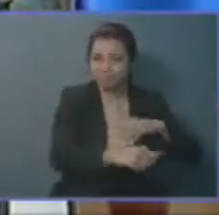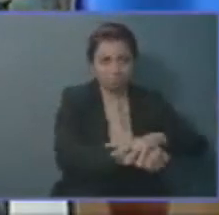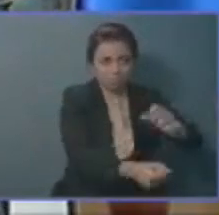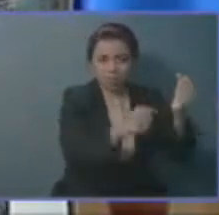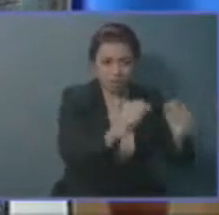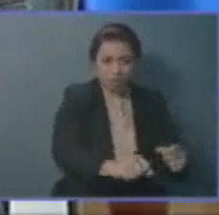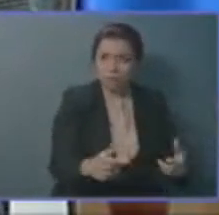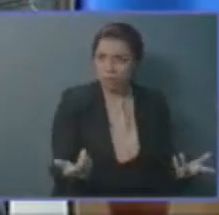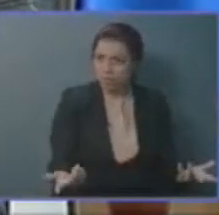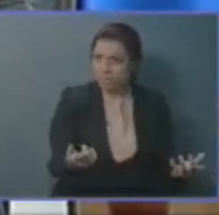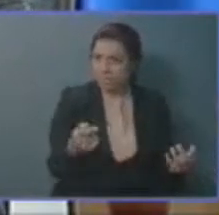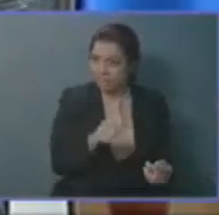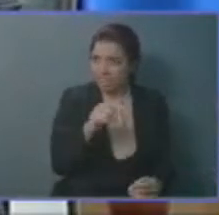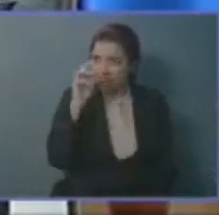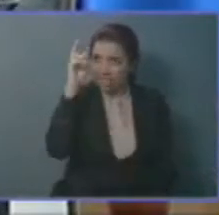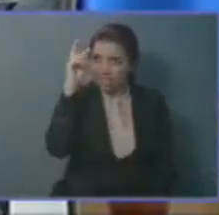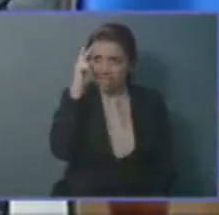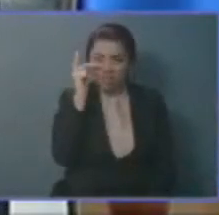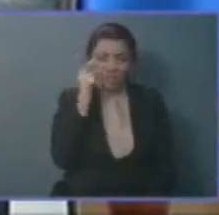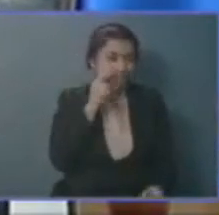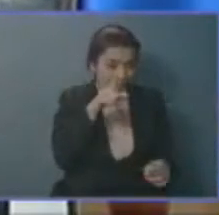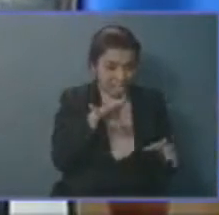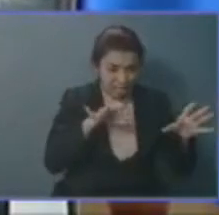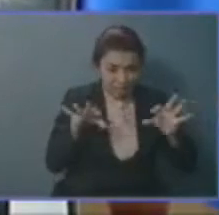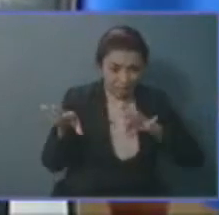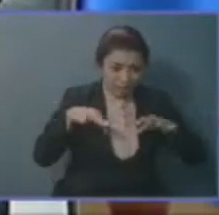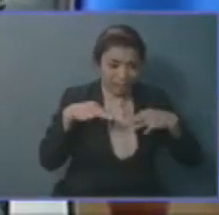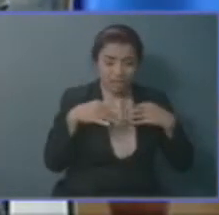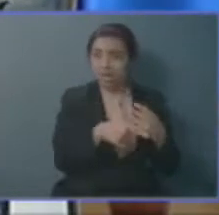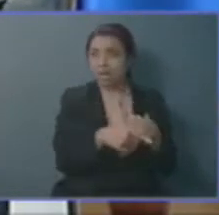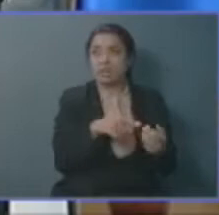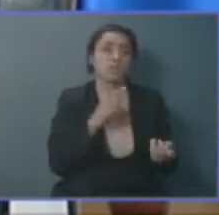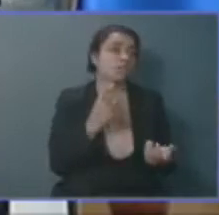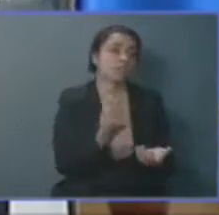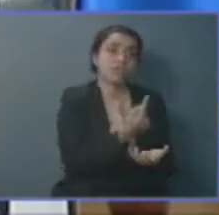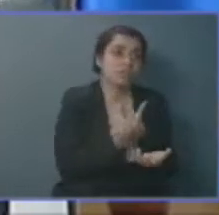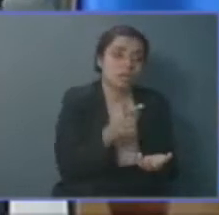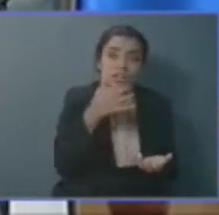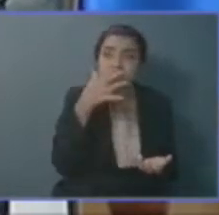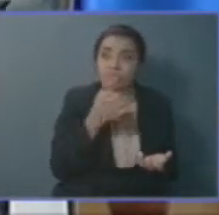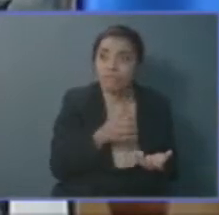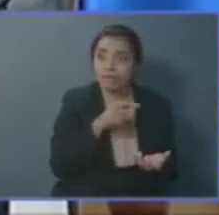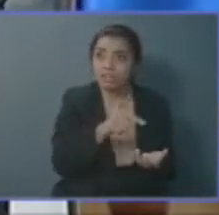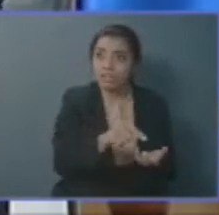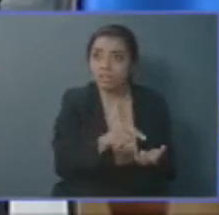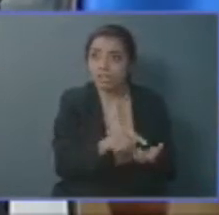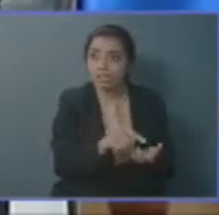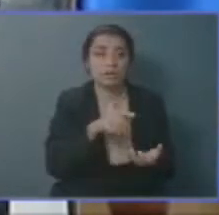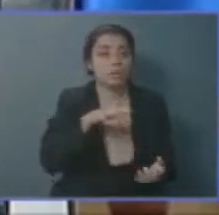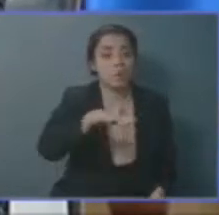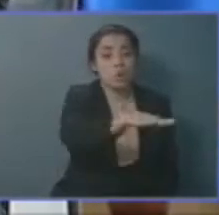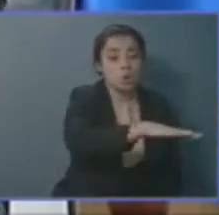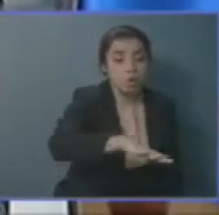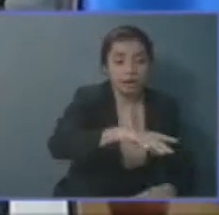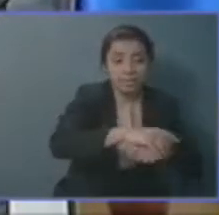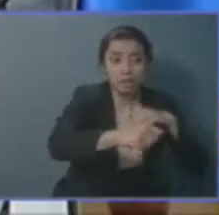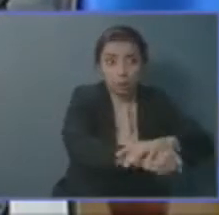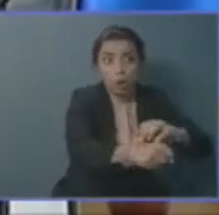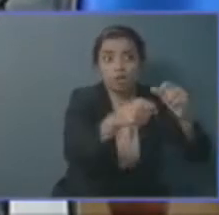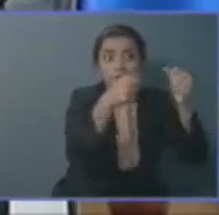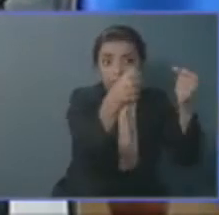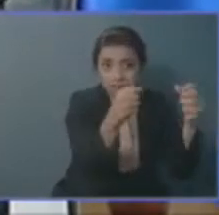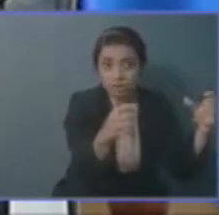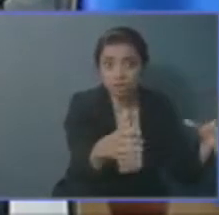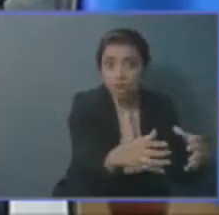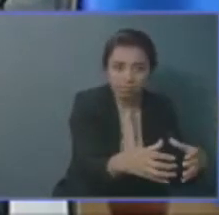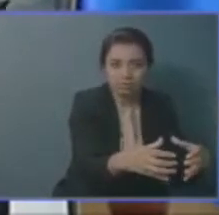seguir llamando humanamente de contención porque se convirtieron realmente en centros de contagio, y persistes en tu